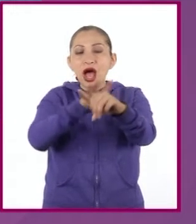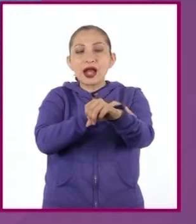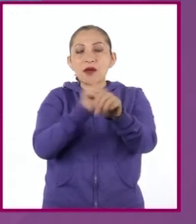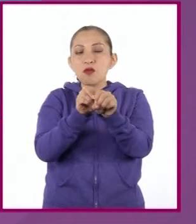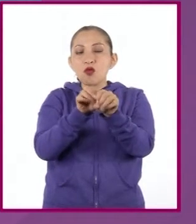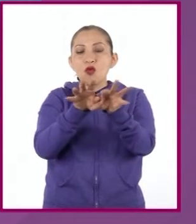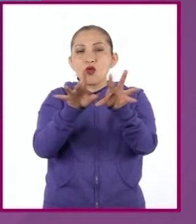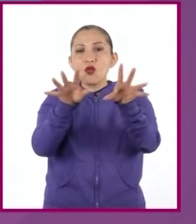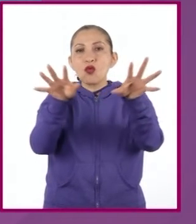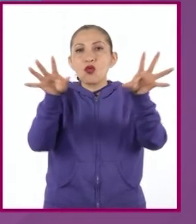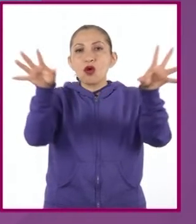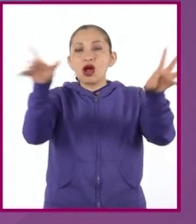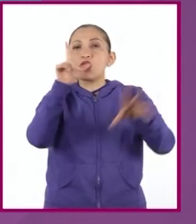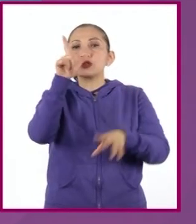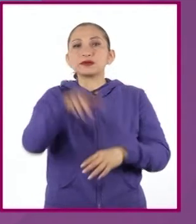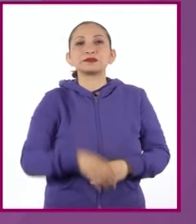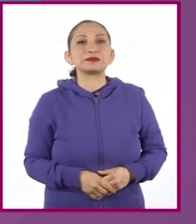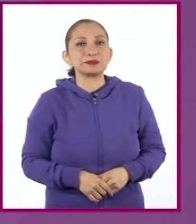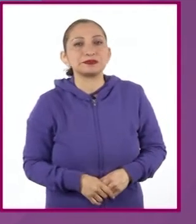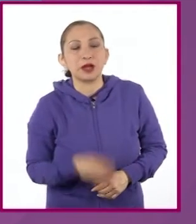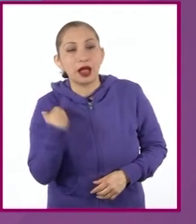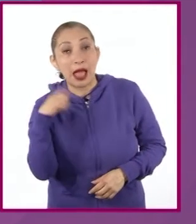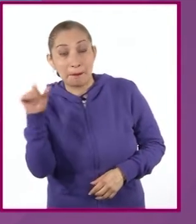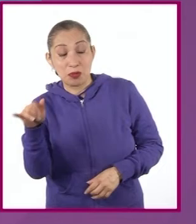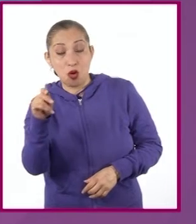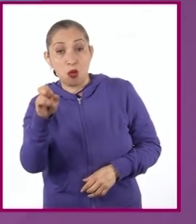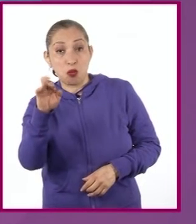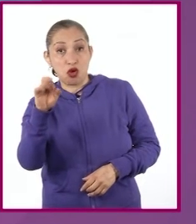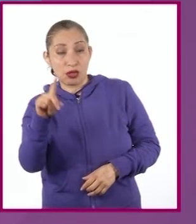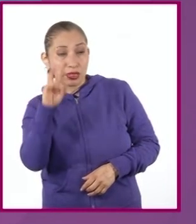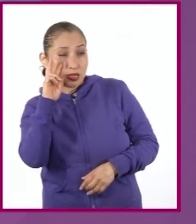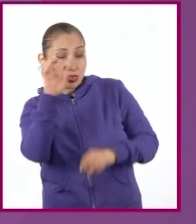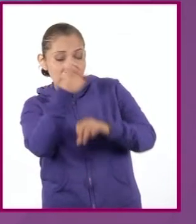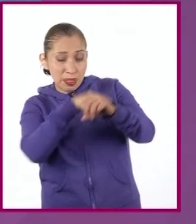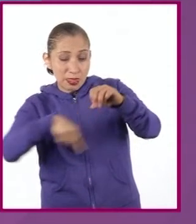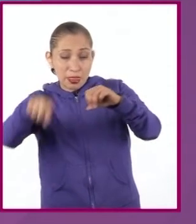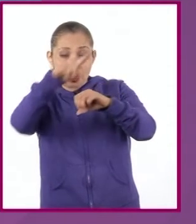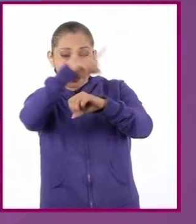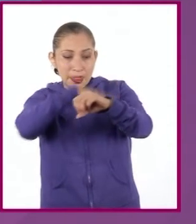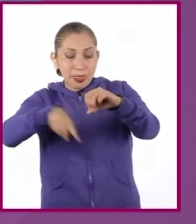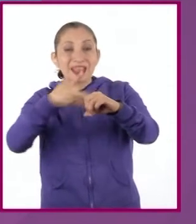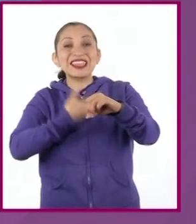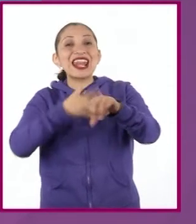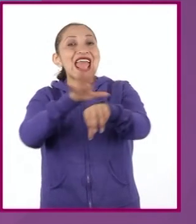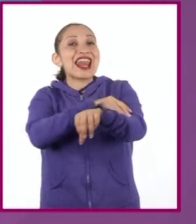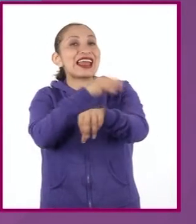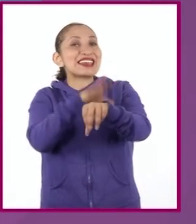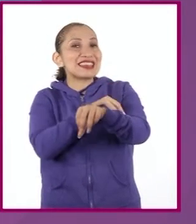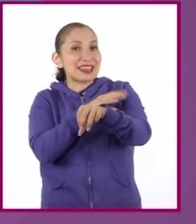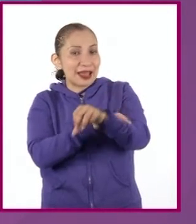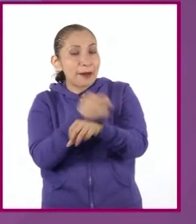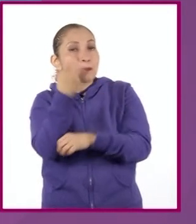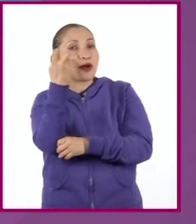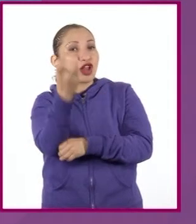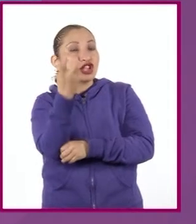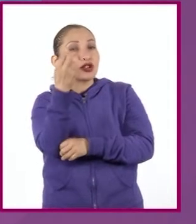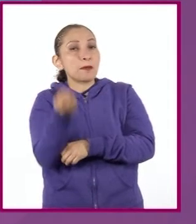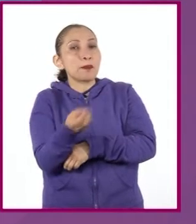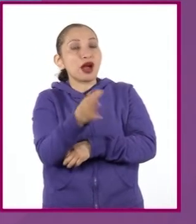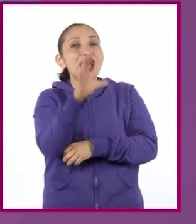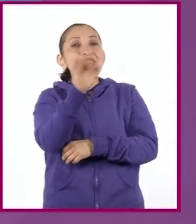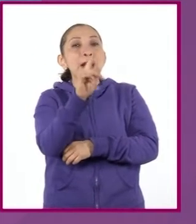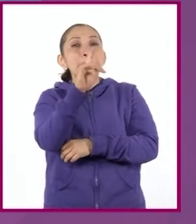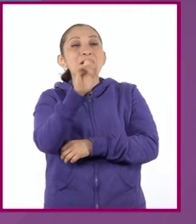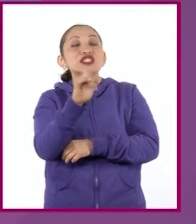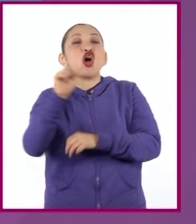energía que se manifestaba como luz. De acuerdo con Bohr, las órbitas contenían una cantidad de energía. Por esta razón las llamó capas